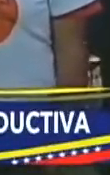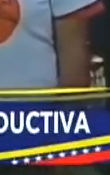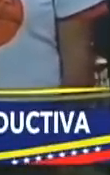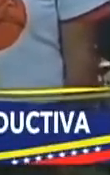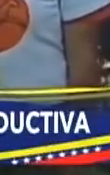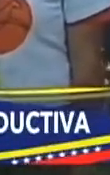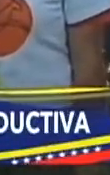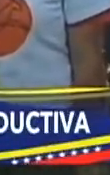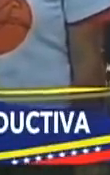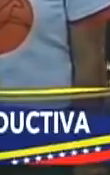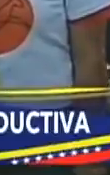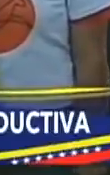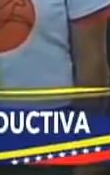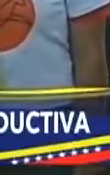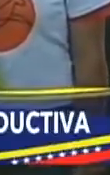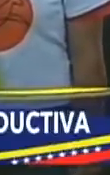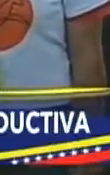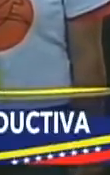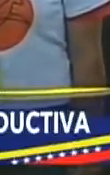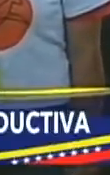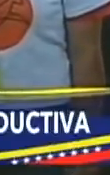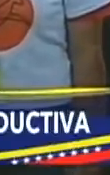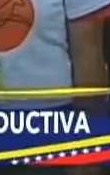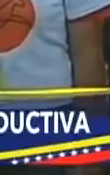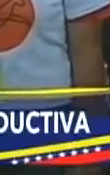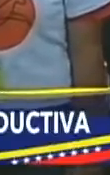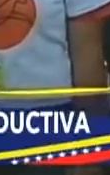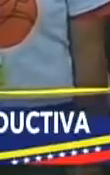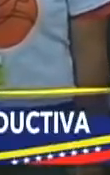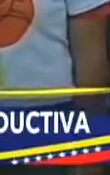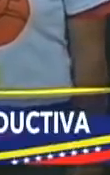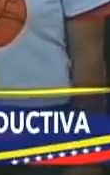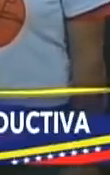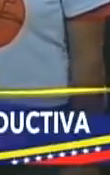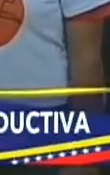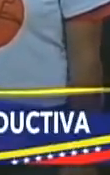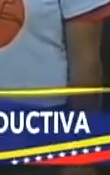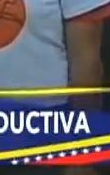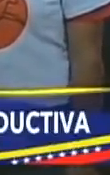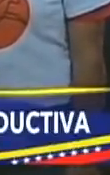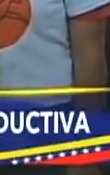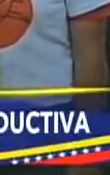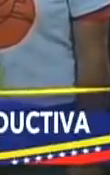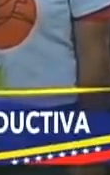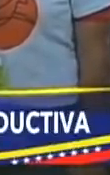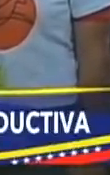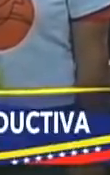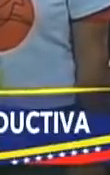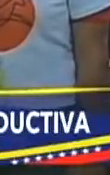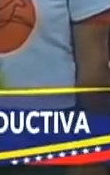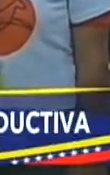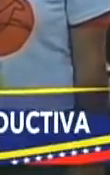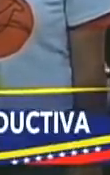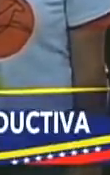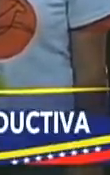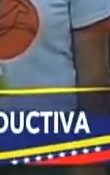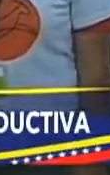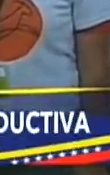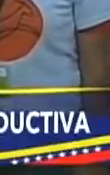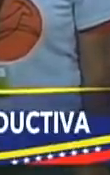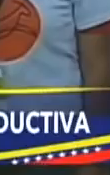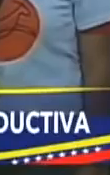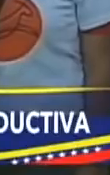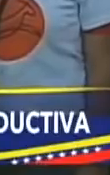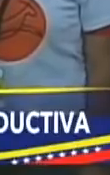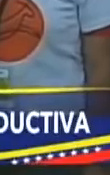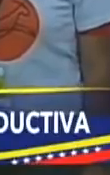en Venezuela. Paso a paso, vamos seguro. Un paso hoy, otro paso mañana. Y tener fe, confianza y darle todo el apoyo a los productores.